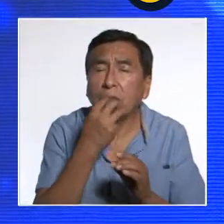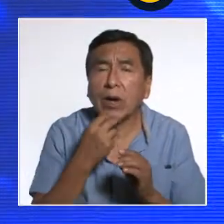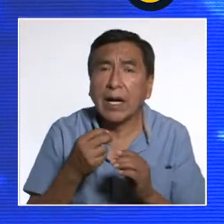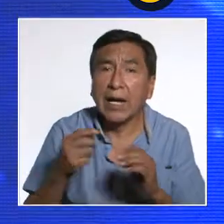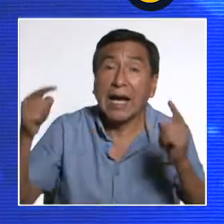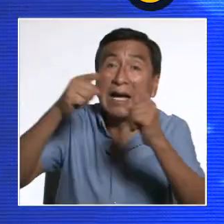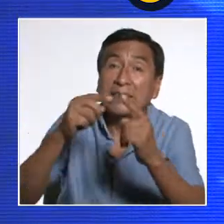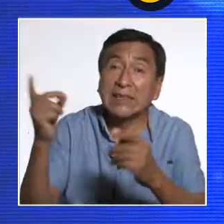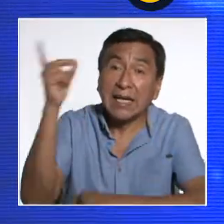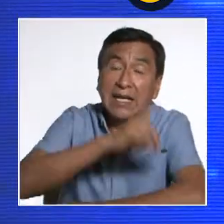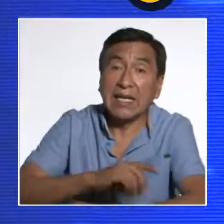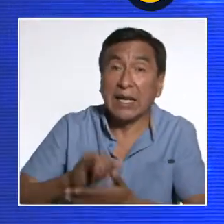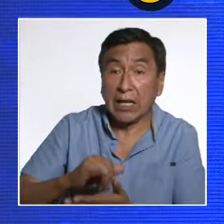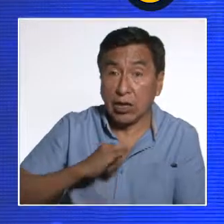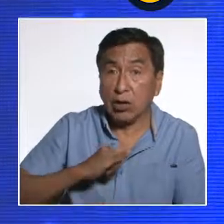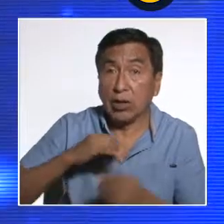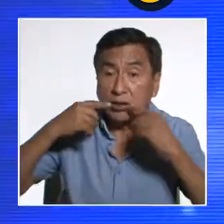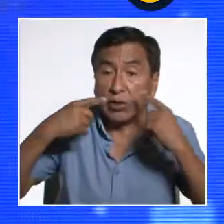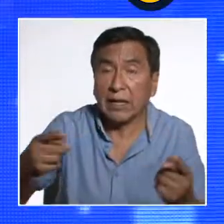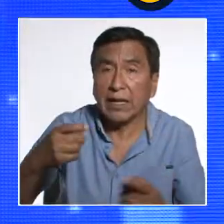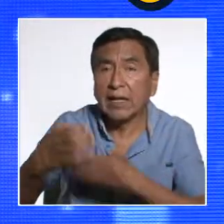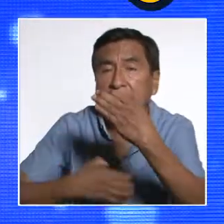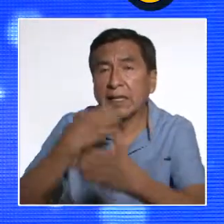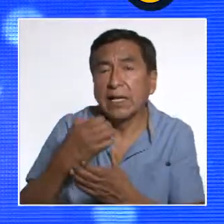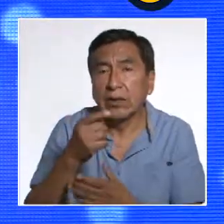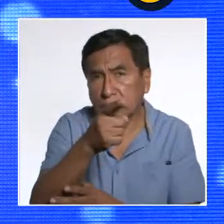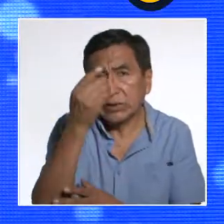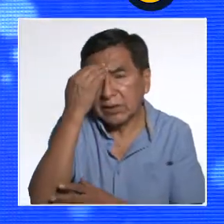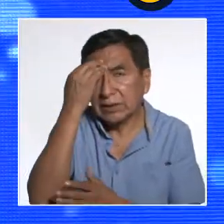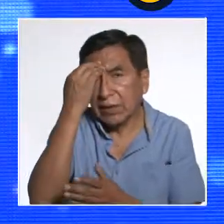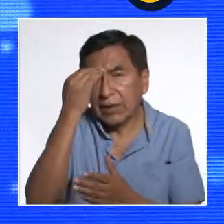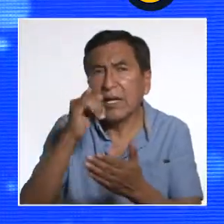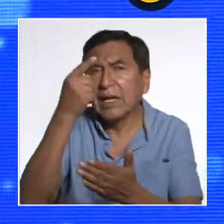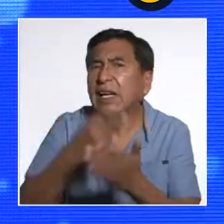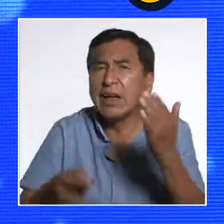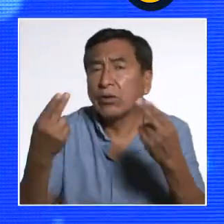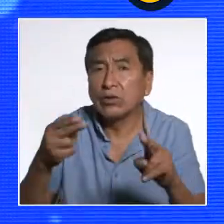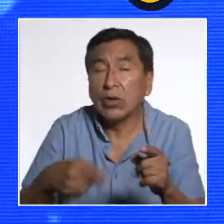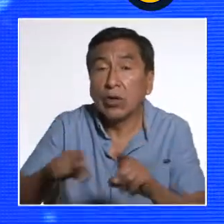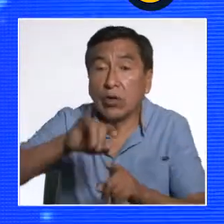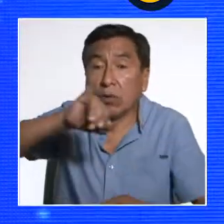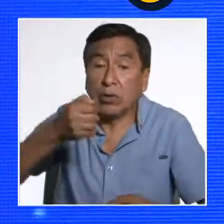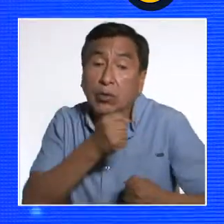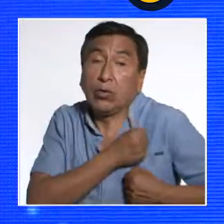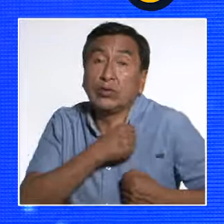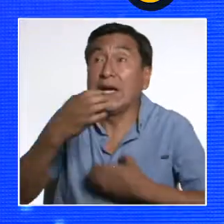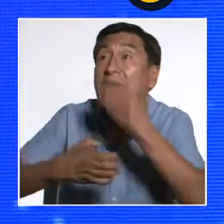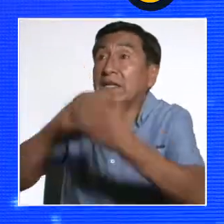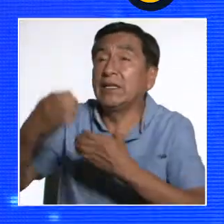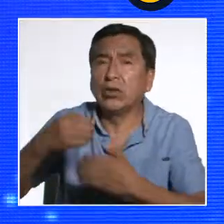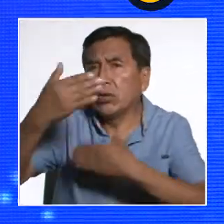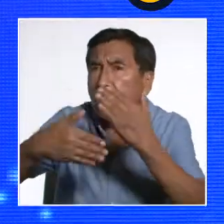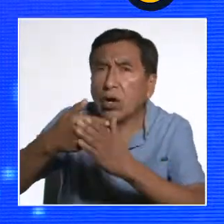que gritaréis. Usted y yo sabemos qué sucedió cuando Josué gritó. Las murallas se